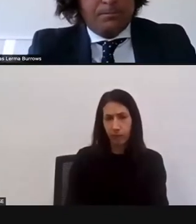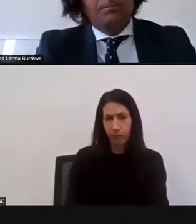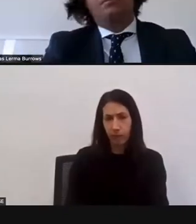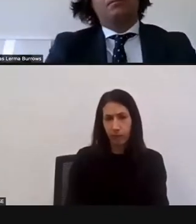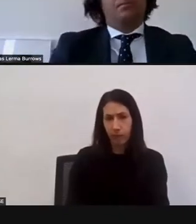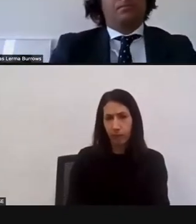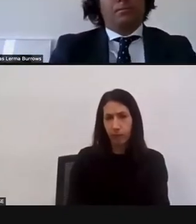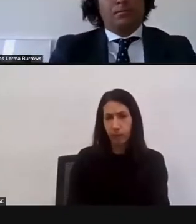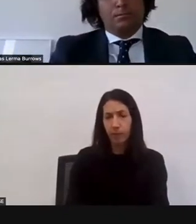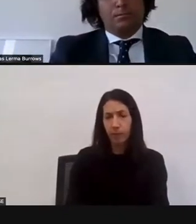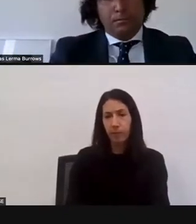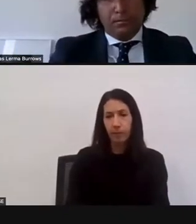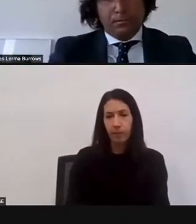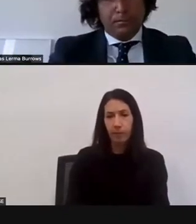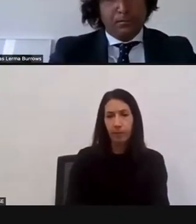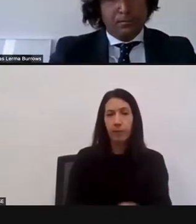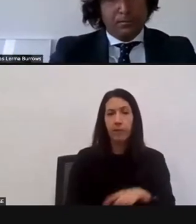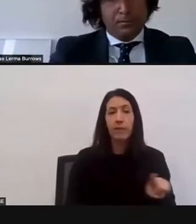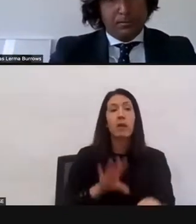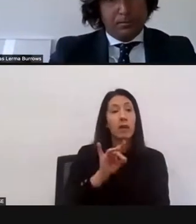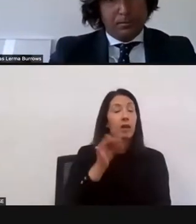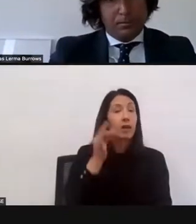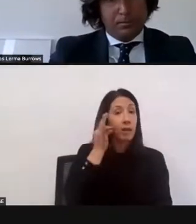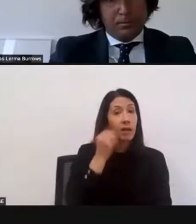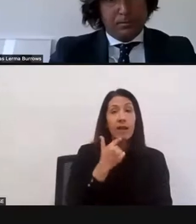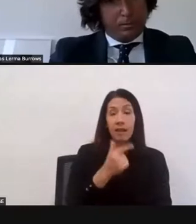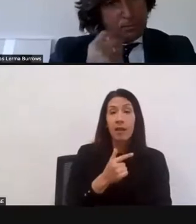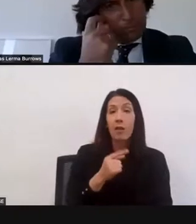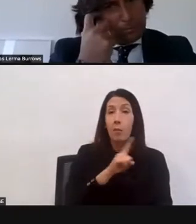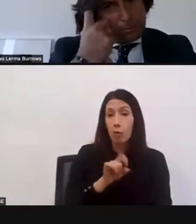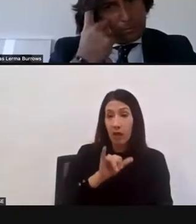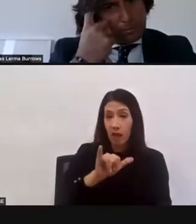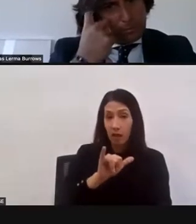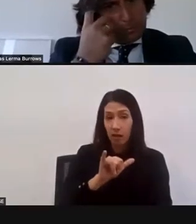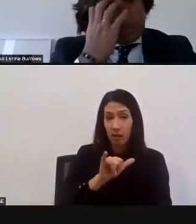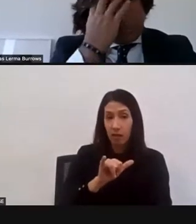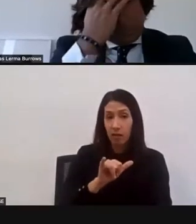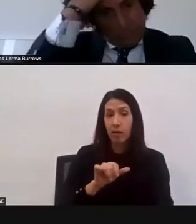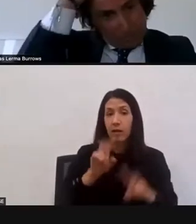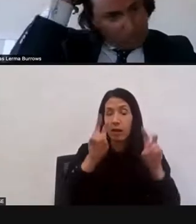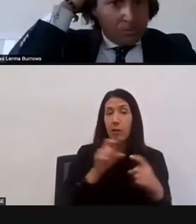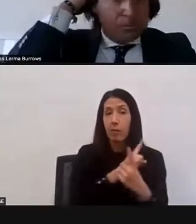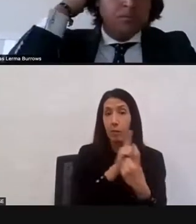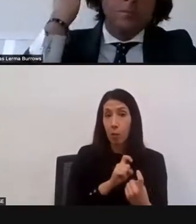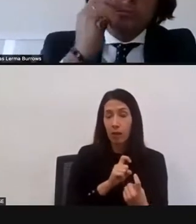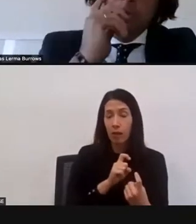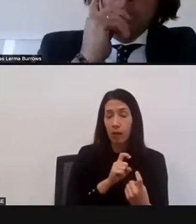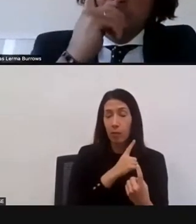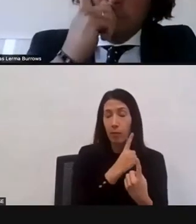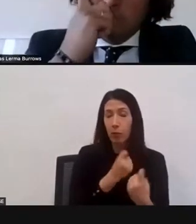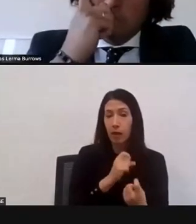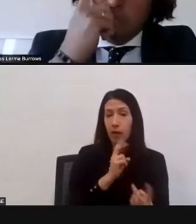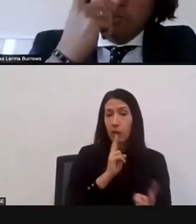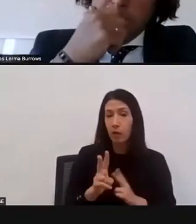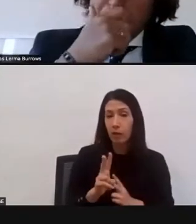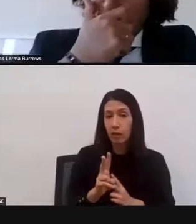Miguel Ángel, sí. Sí, había una pregunta, Beatriz. Sí, precisamente en el apartado de preguntas y respuestas